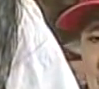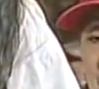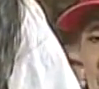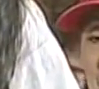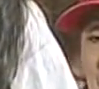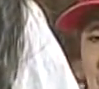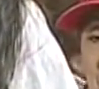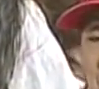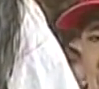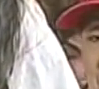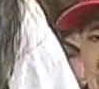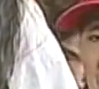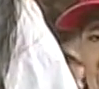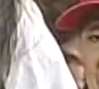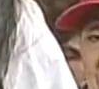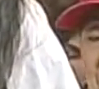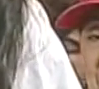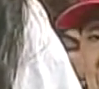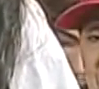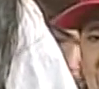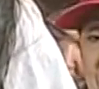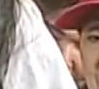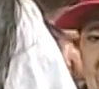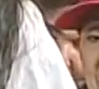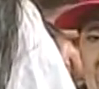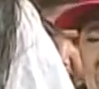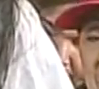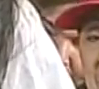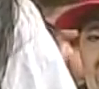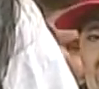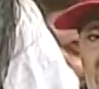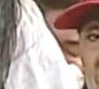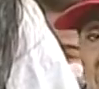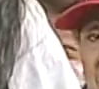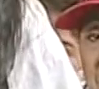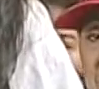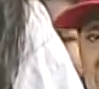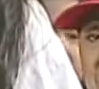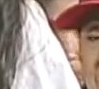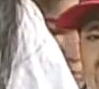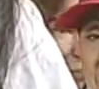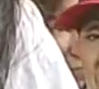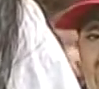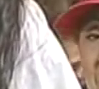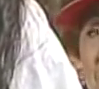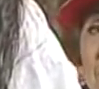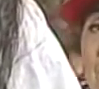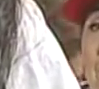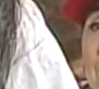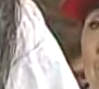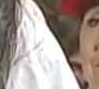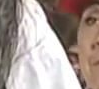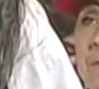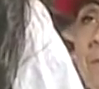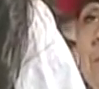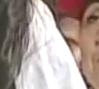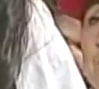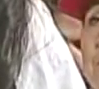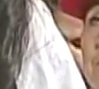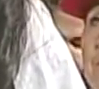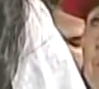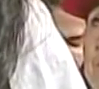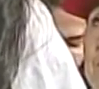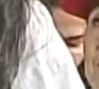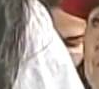compromiso colectivo de alzar la voz y de extenderla verdad la instancia que dignamente representa tras